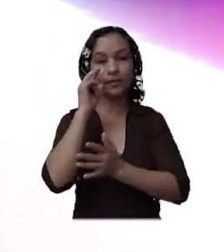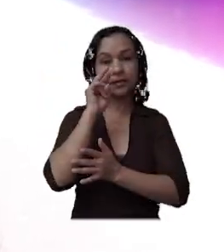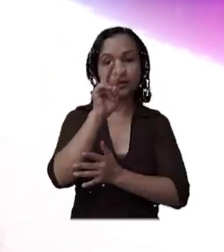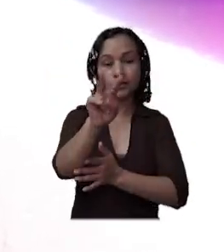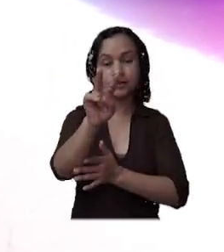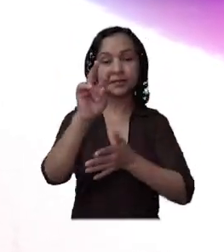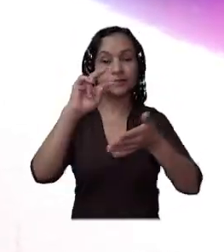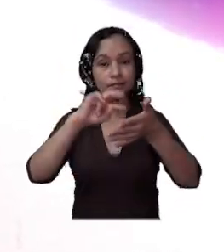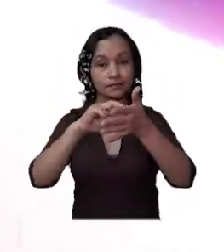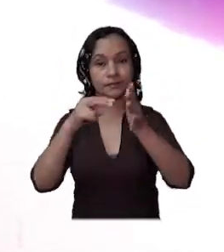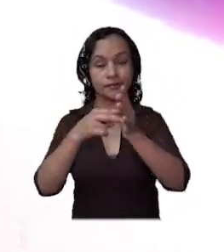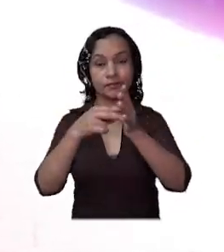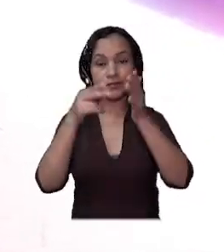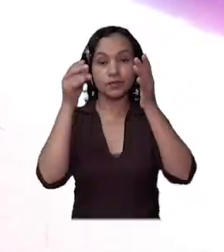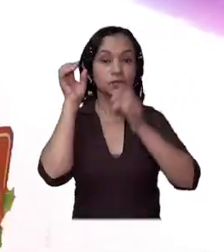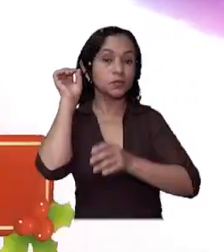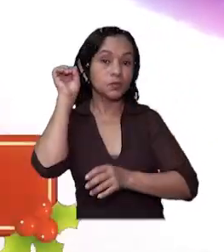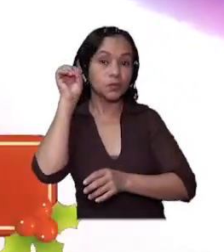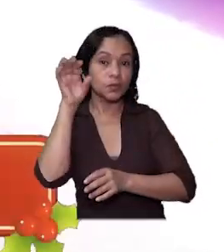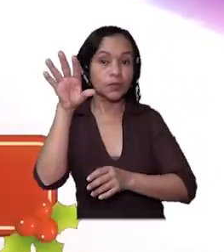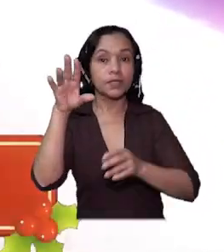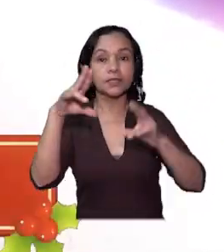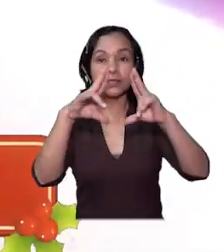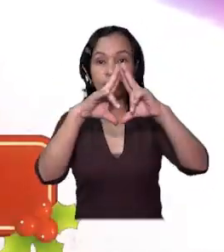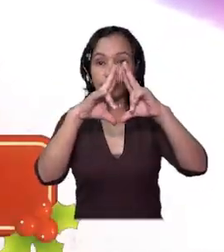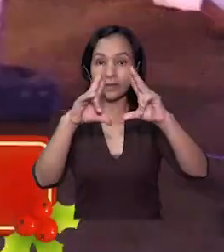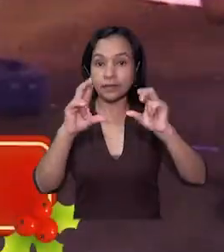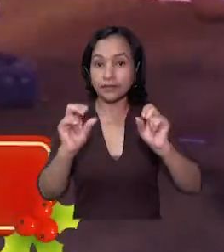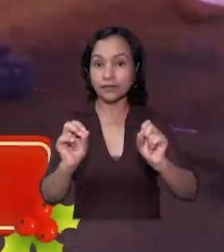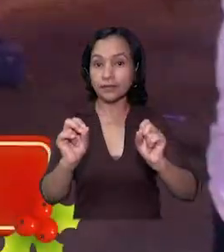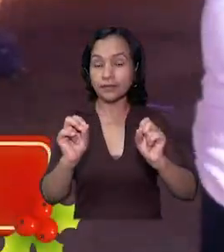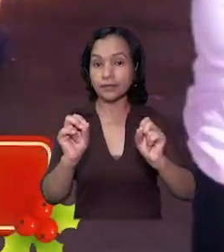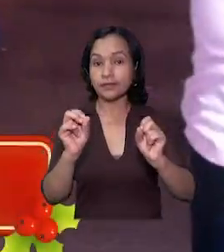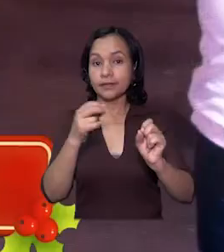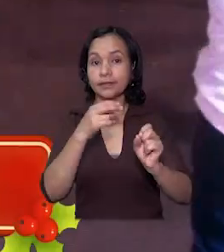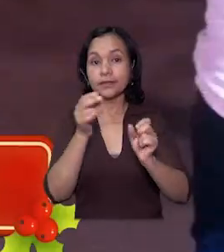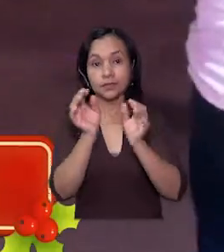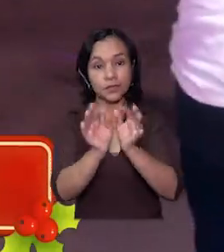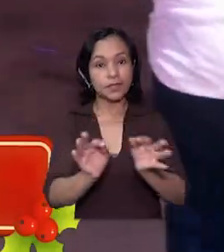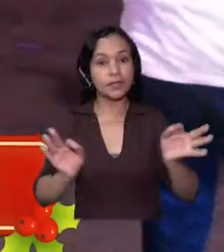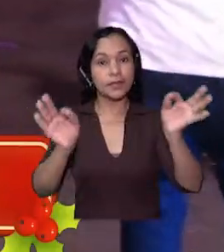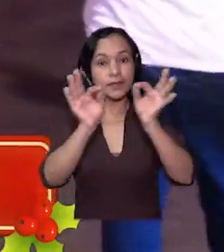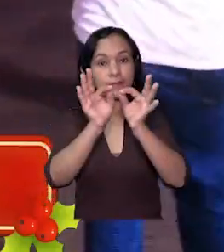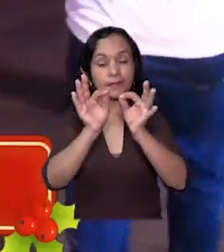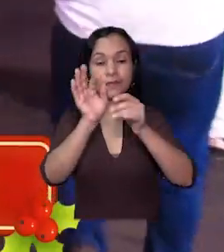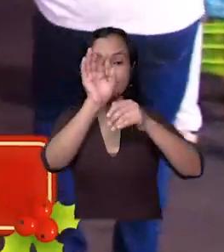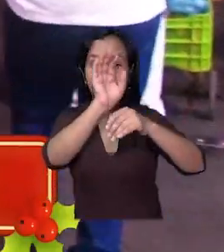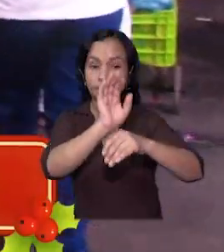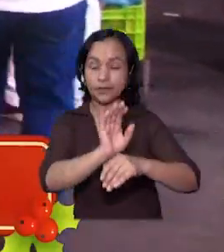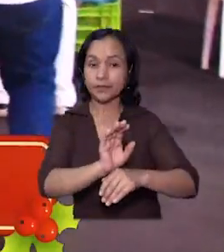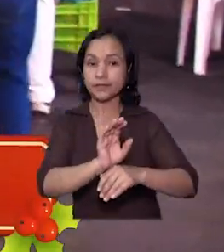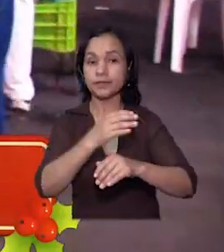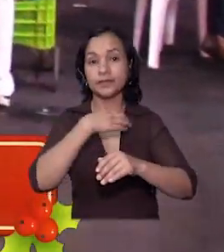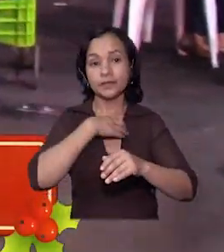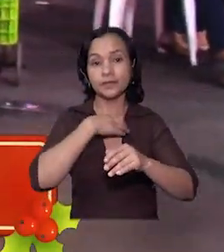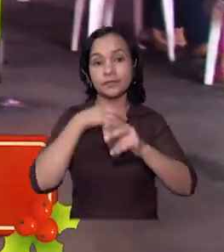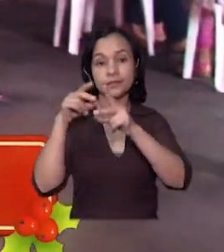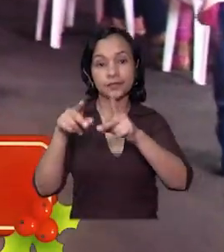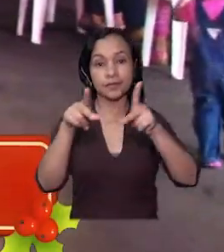en un referente turístico a nivel nacional, además de su principal función, que es promover la tradición entre la